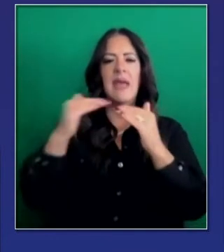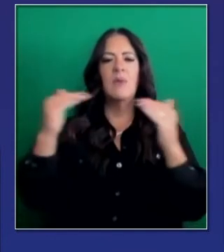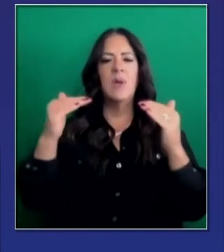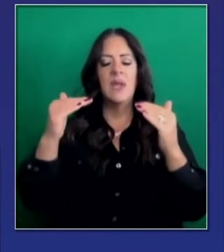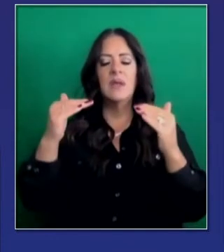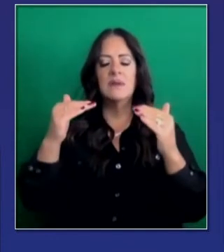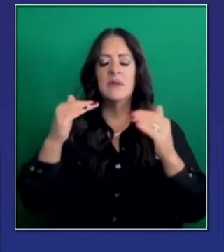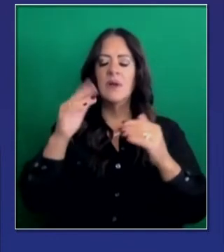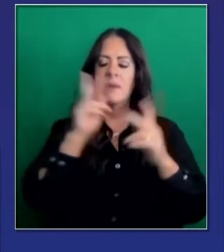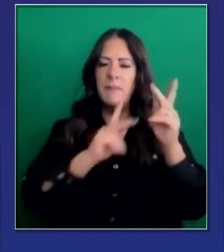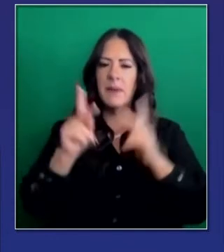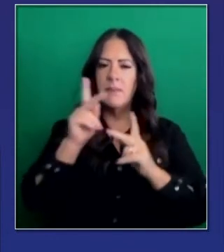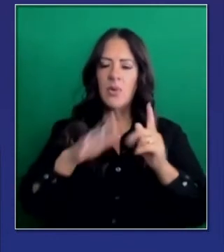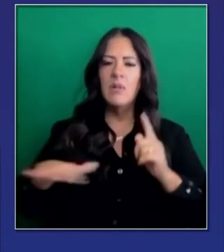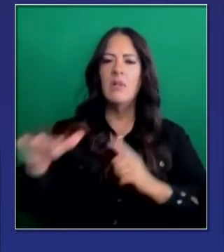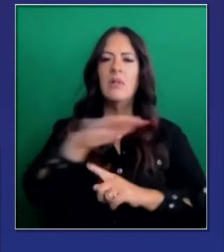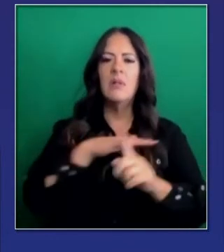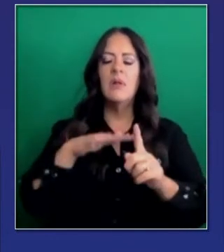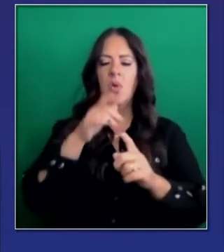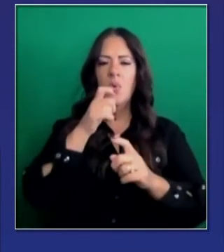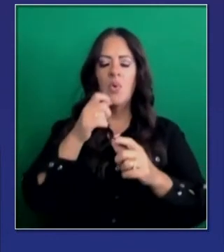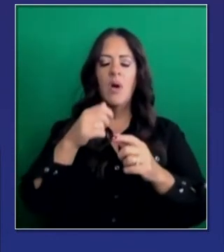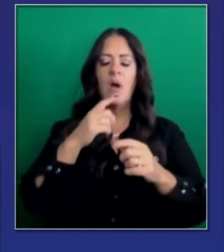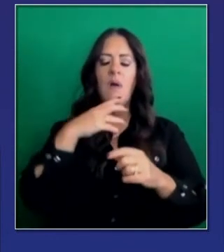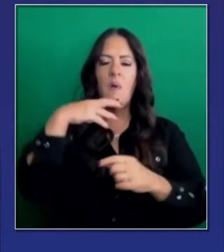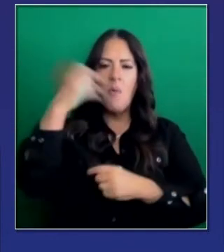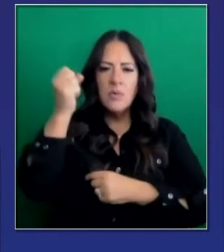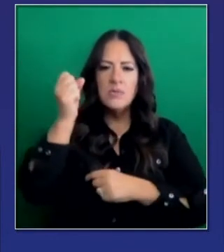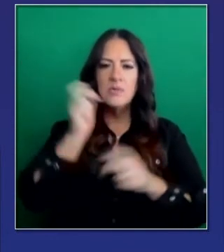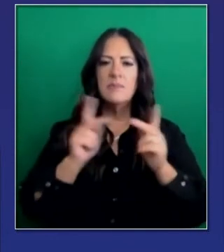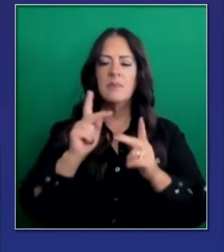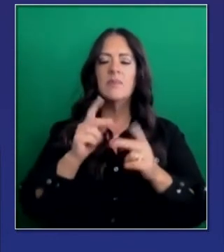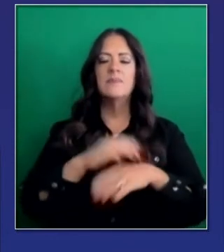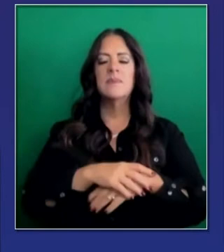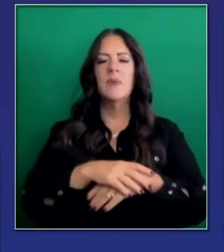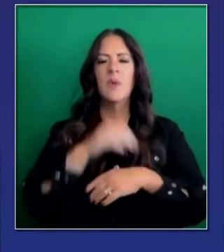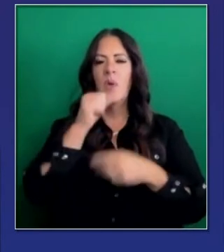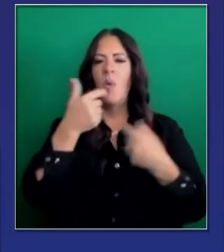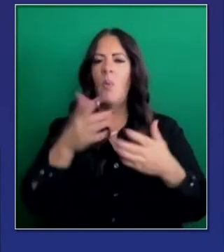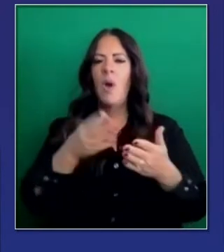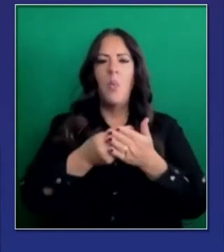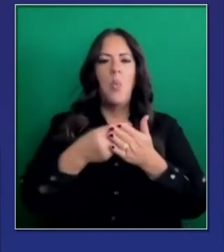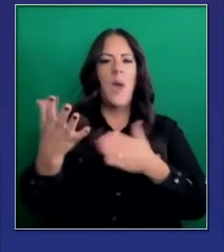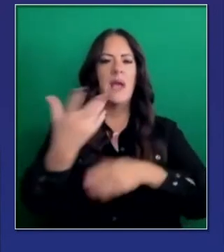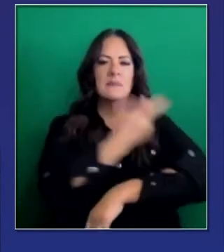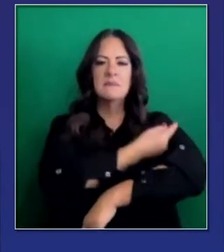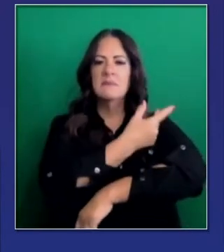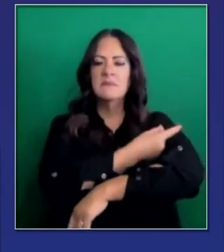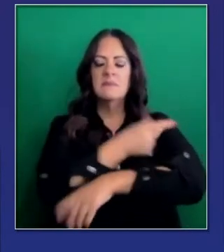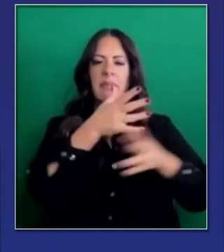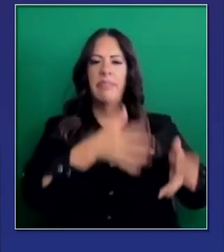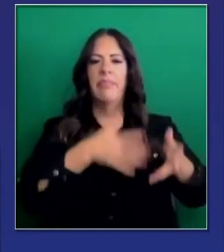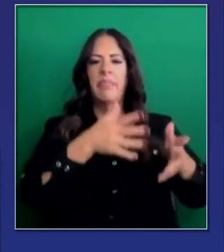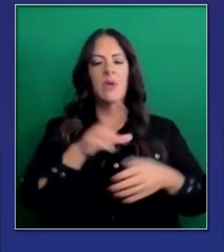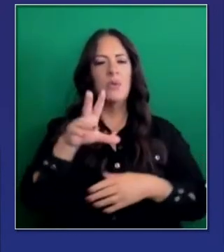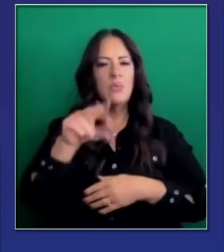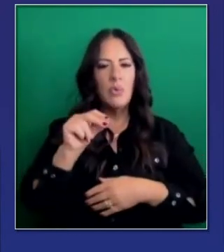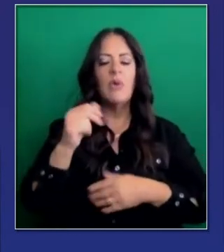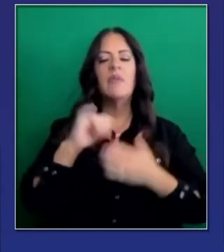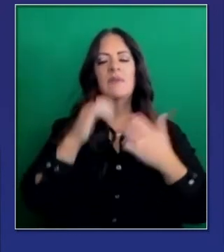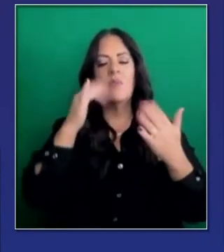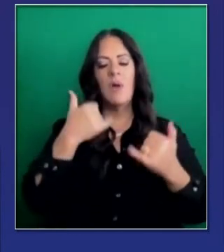con la edad como lo más importante usando cada dosis no quiero que se pierda ninguna dosis por eso creamos la flexibilidad